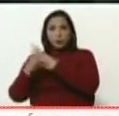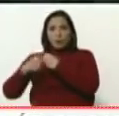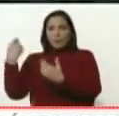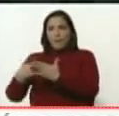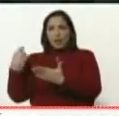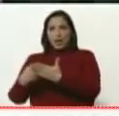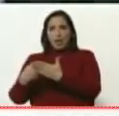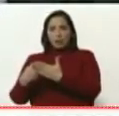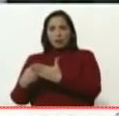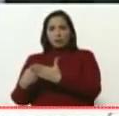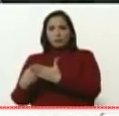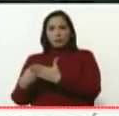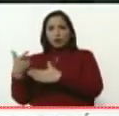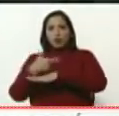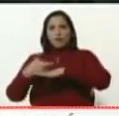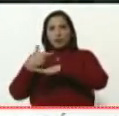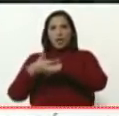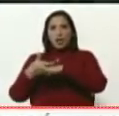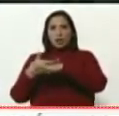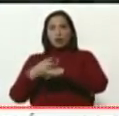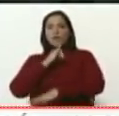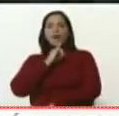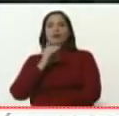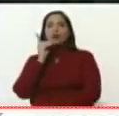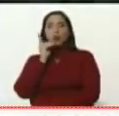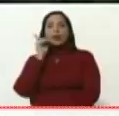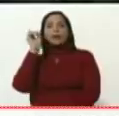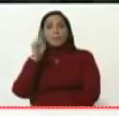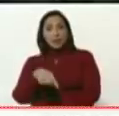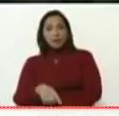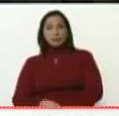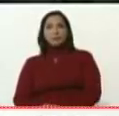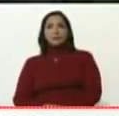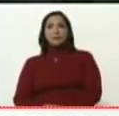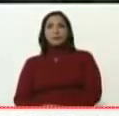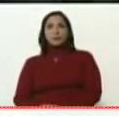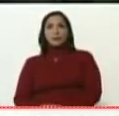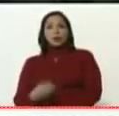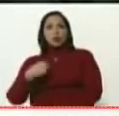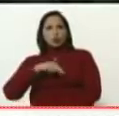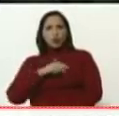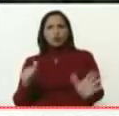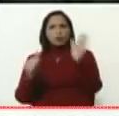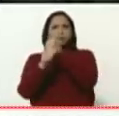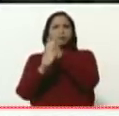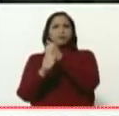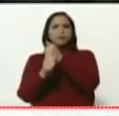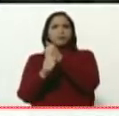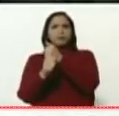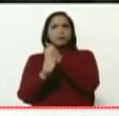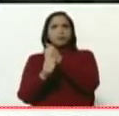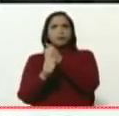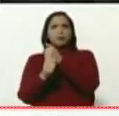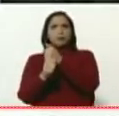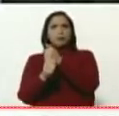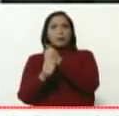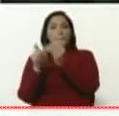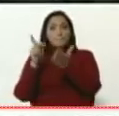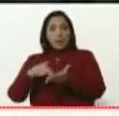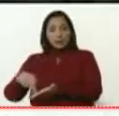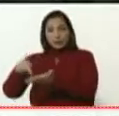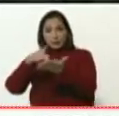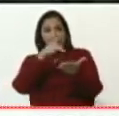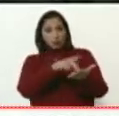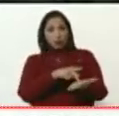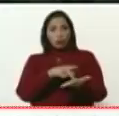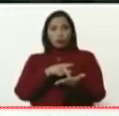financiados por el gobierno de Iván Duque, sino que también hemos encontrado participación